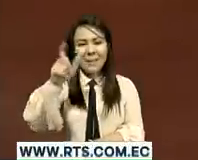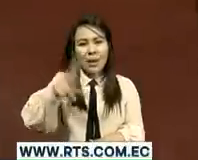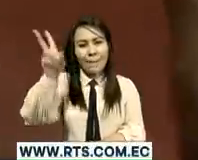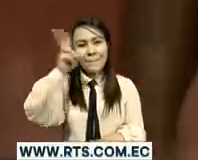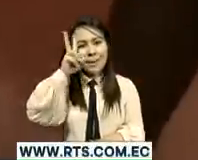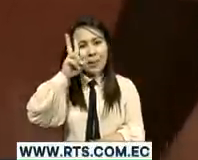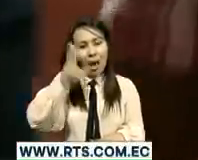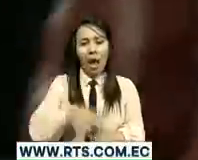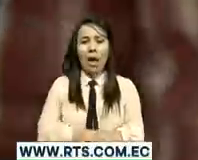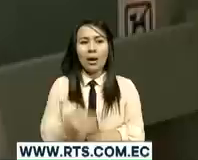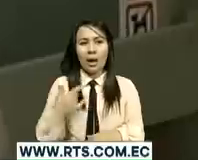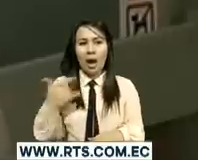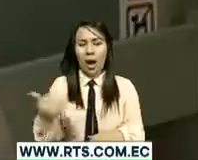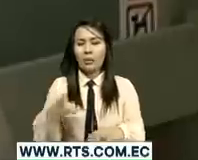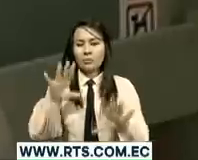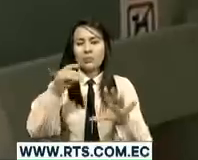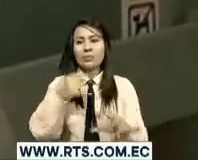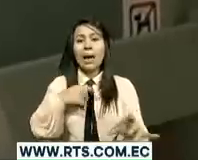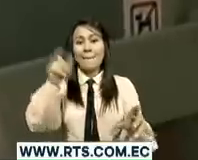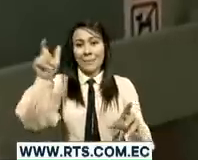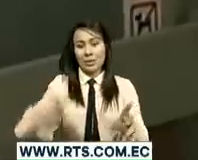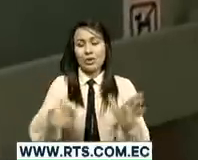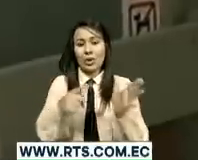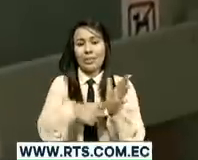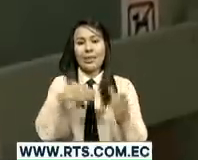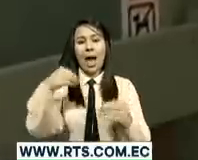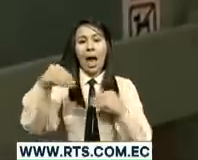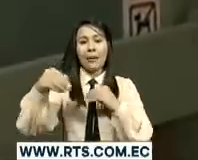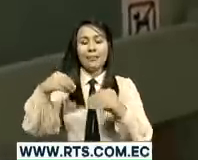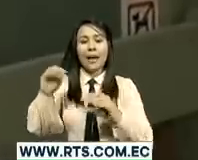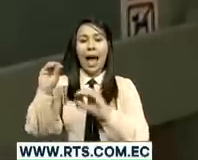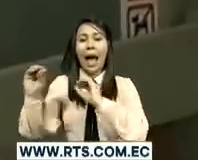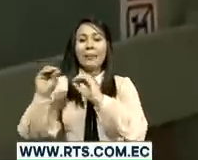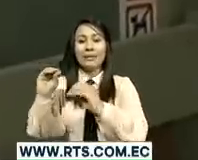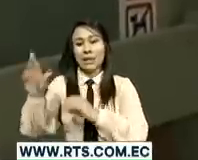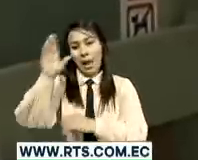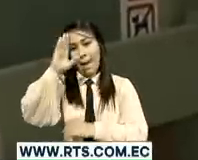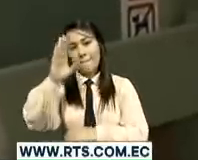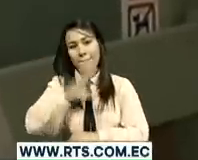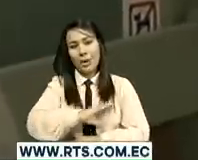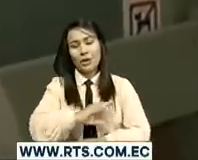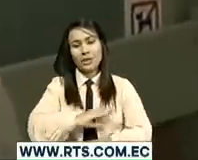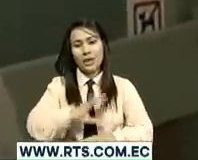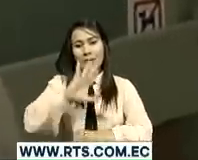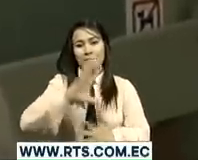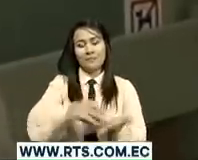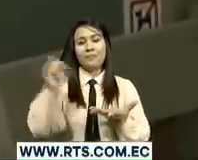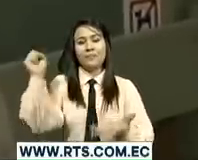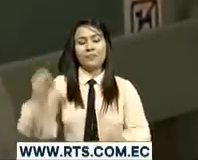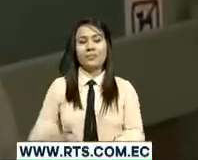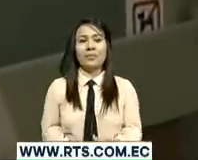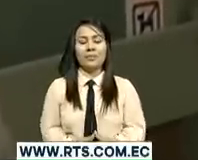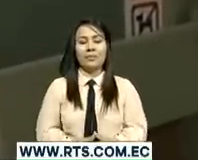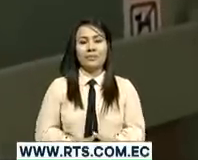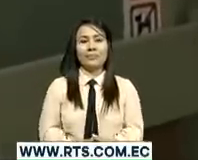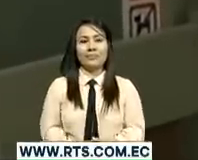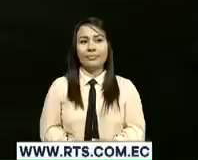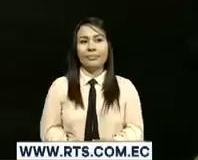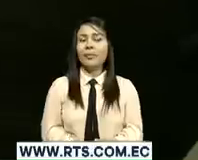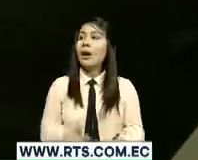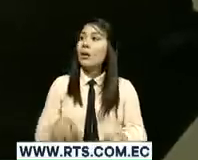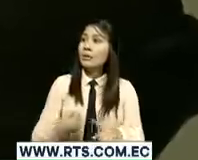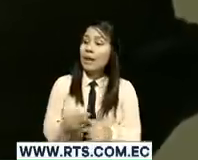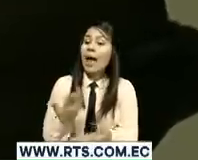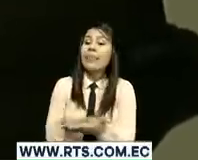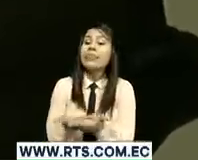un cuchillo en la mano. El delincuente lo amenaza con un cuchillo, con un arma blanca, y le obliga a que le entregue su